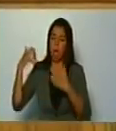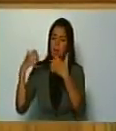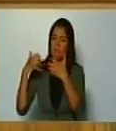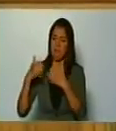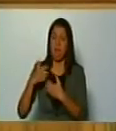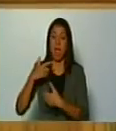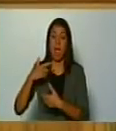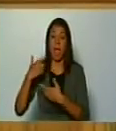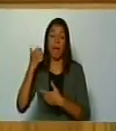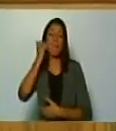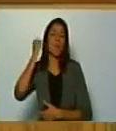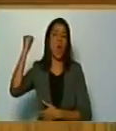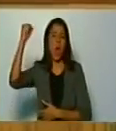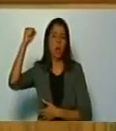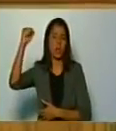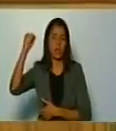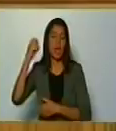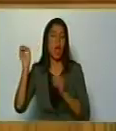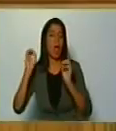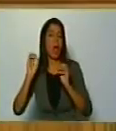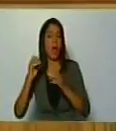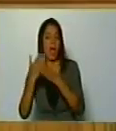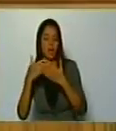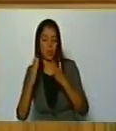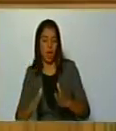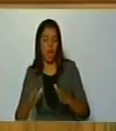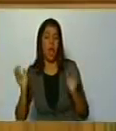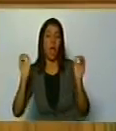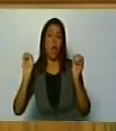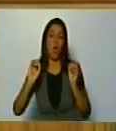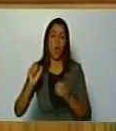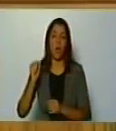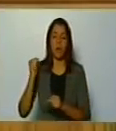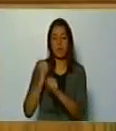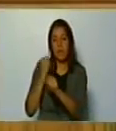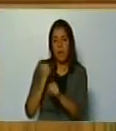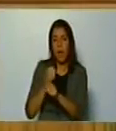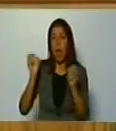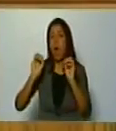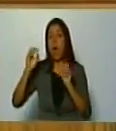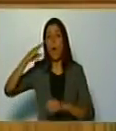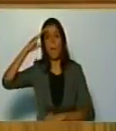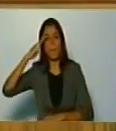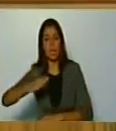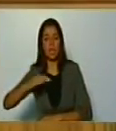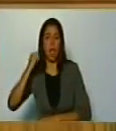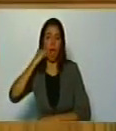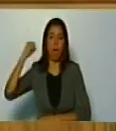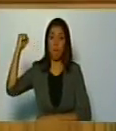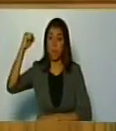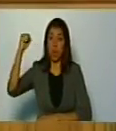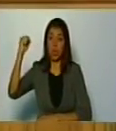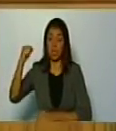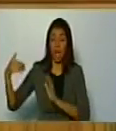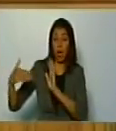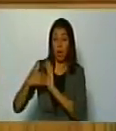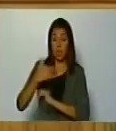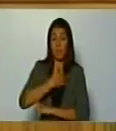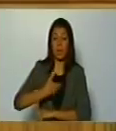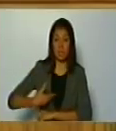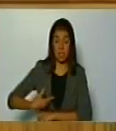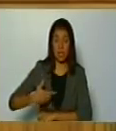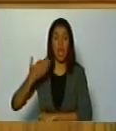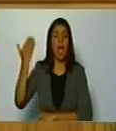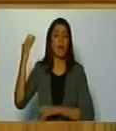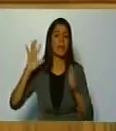llámense obreros, llámense incluso militares que podían pronunciarse de